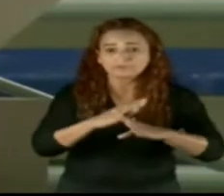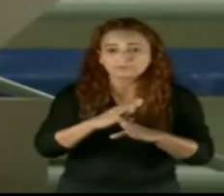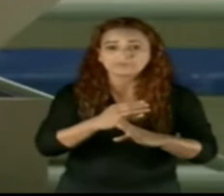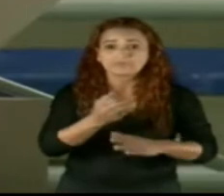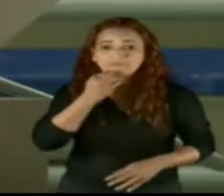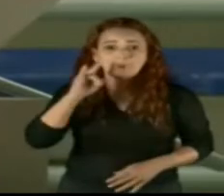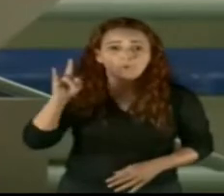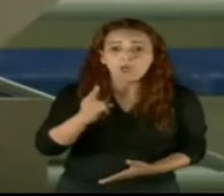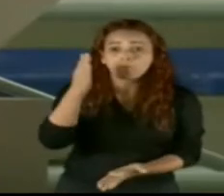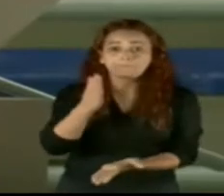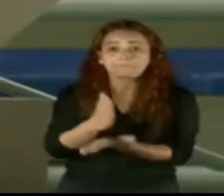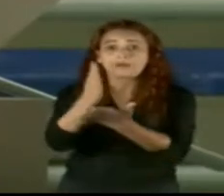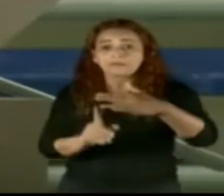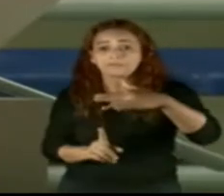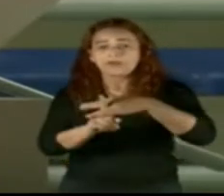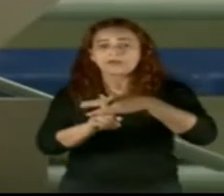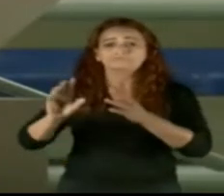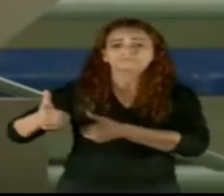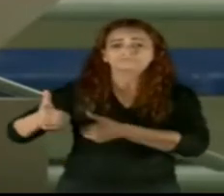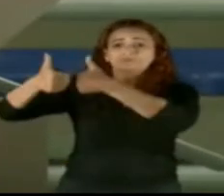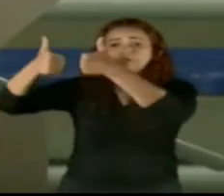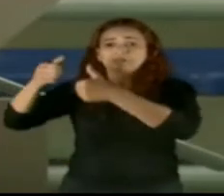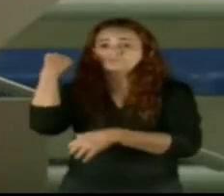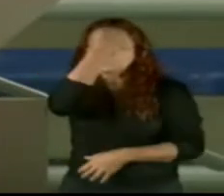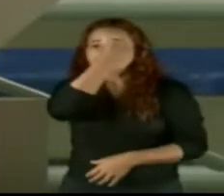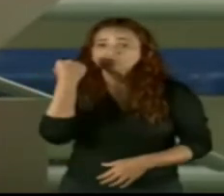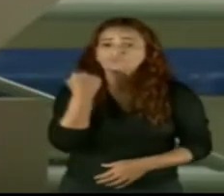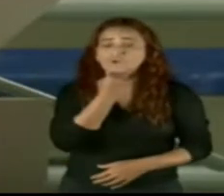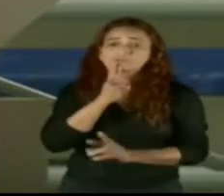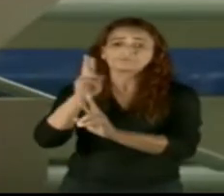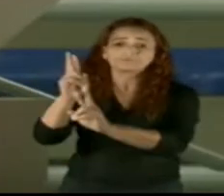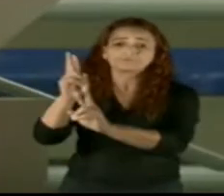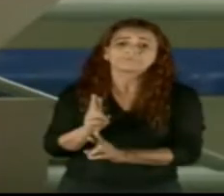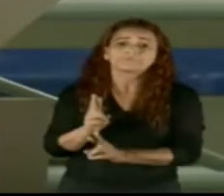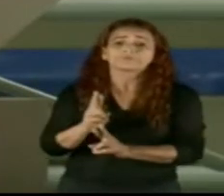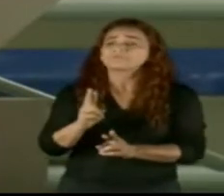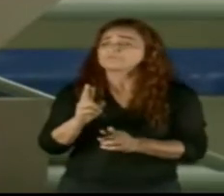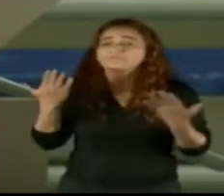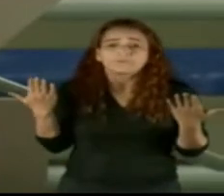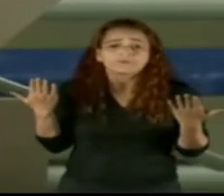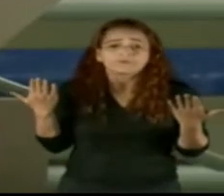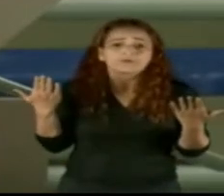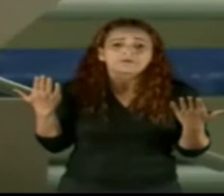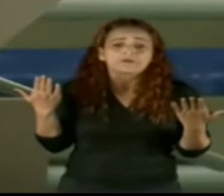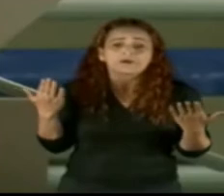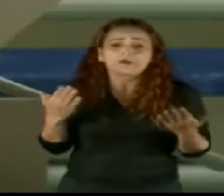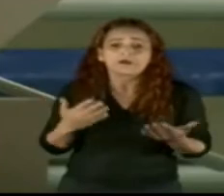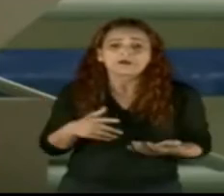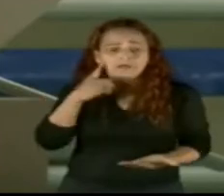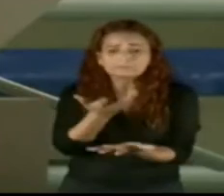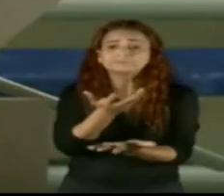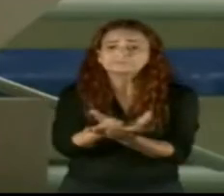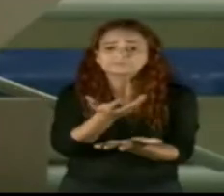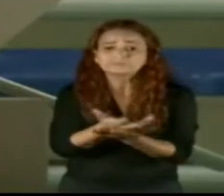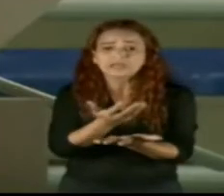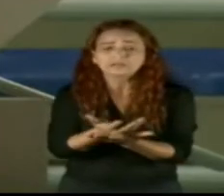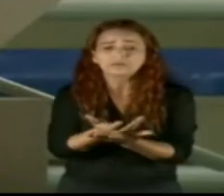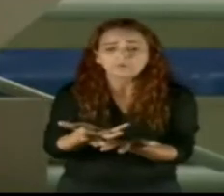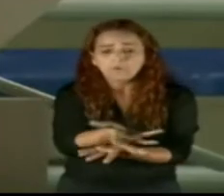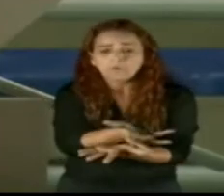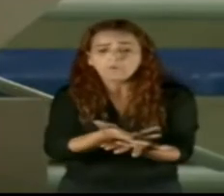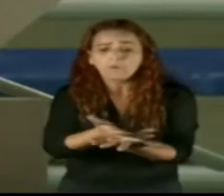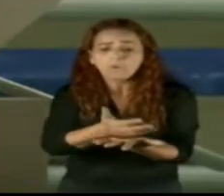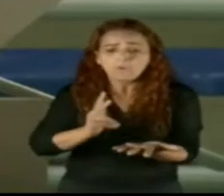que pasa algo, la autoridad de Soacha nos dice, pasaron el charco, pasaron el